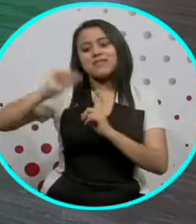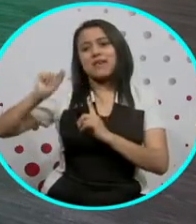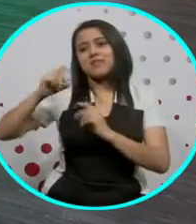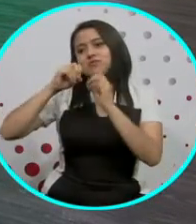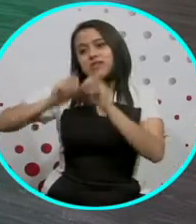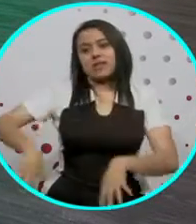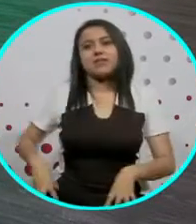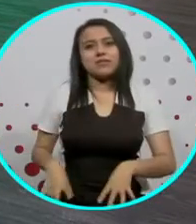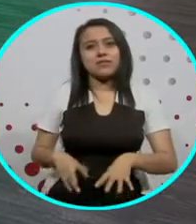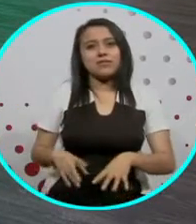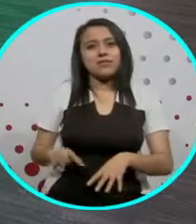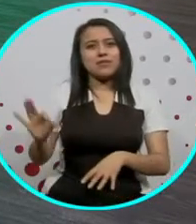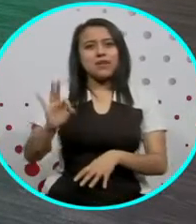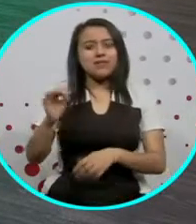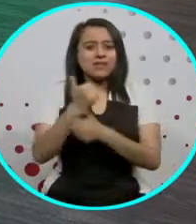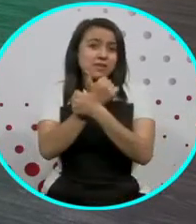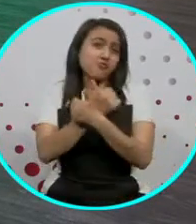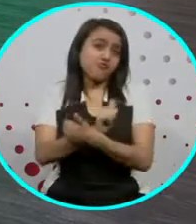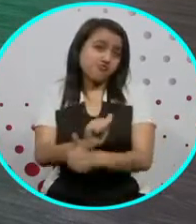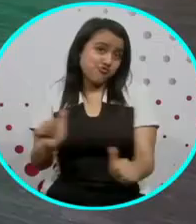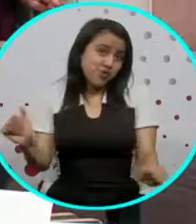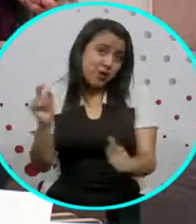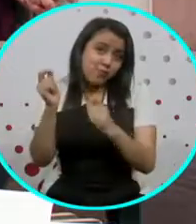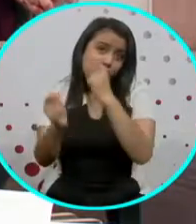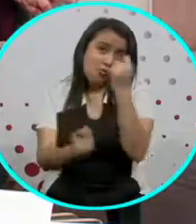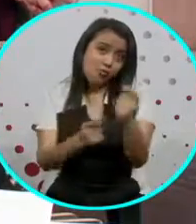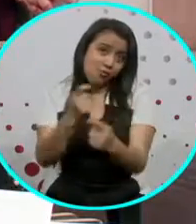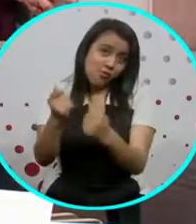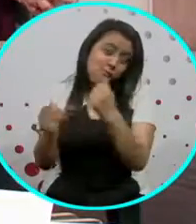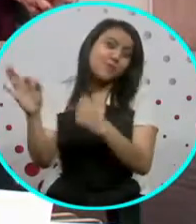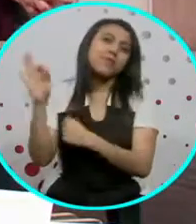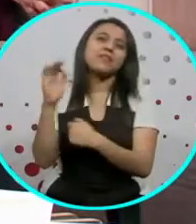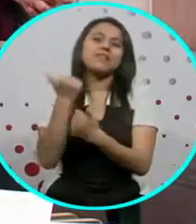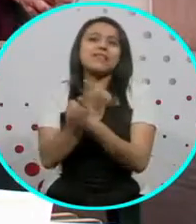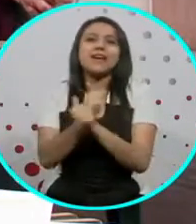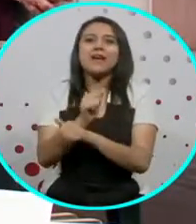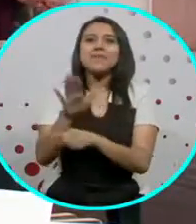dejan. ¿Será que se están aburriendo? No, poco a poco, quién sabe. Por